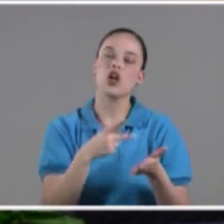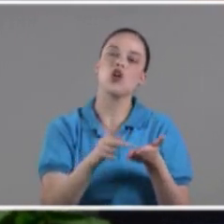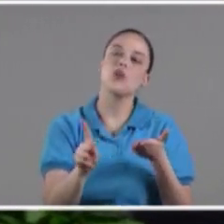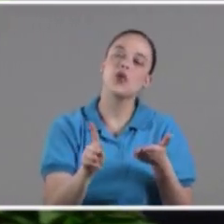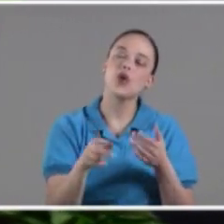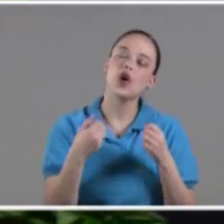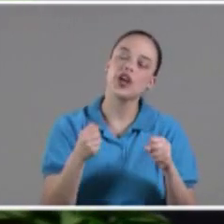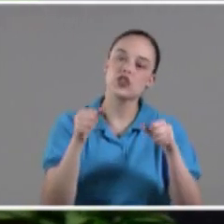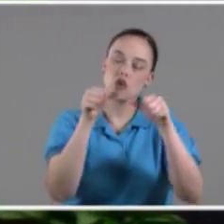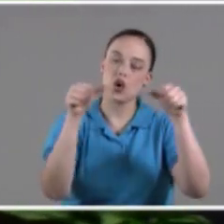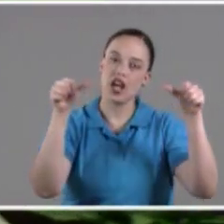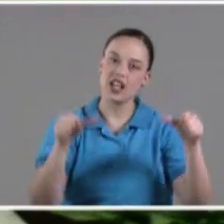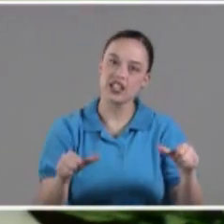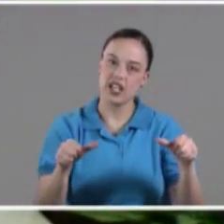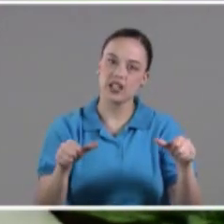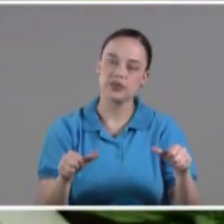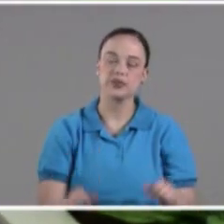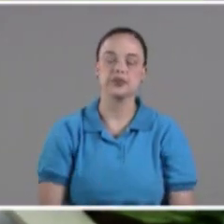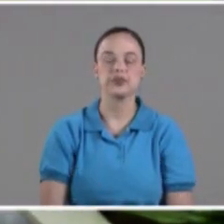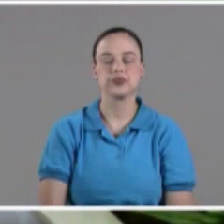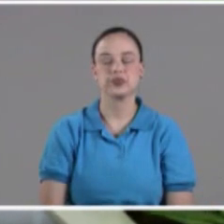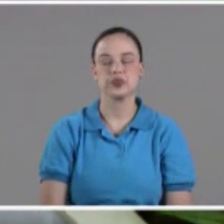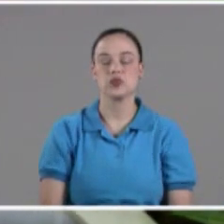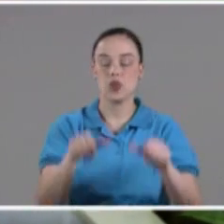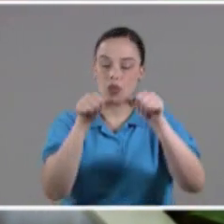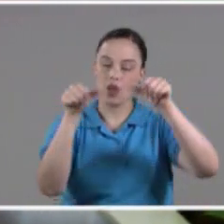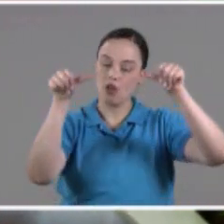altar un Miss